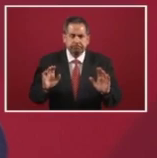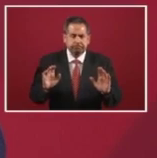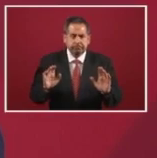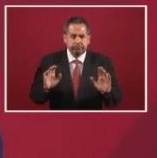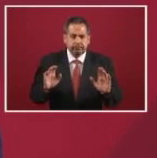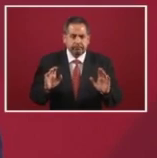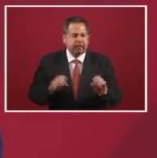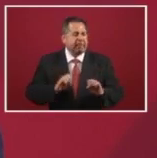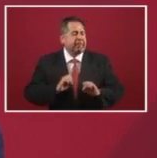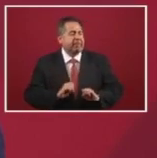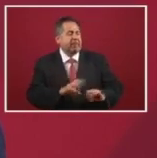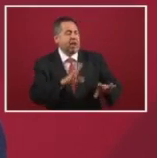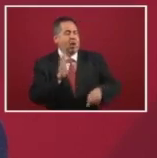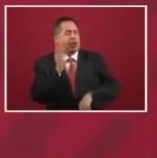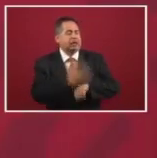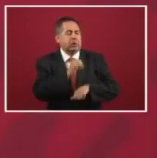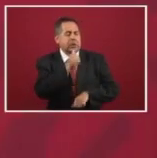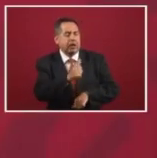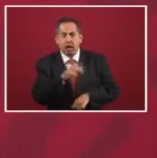la impunidad.